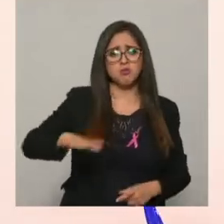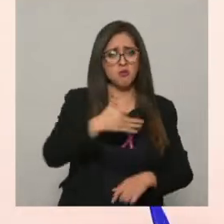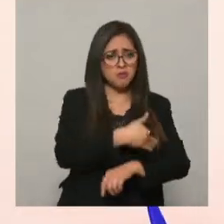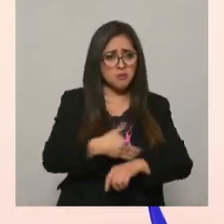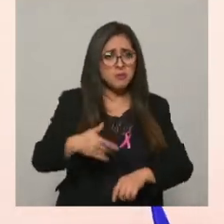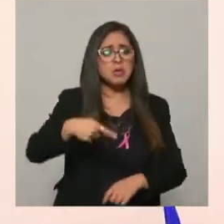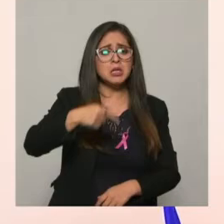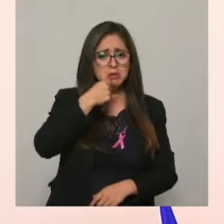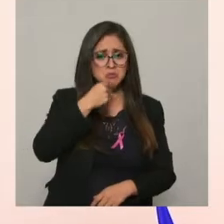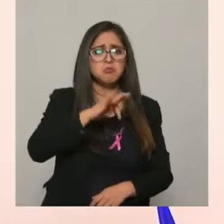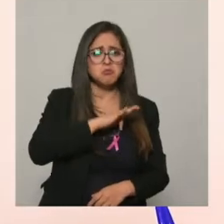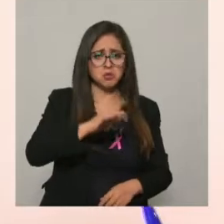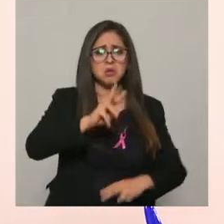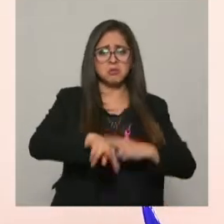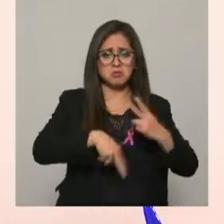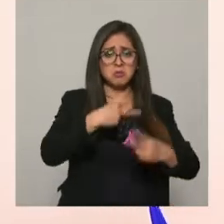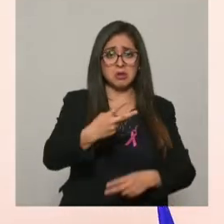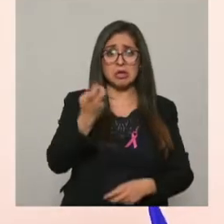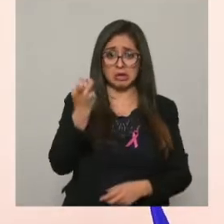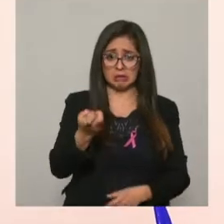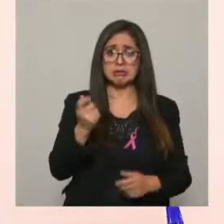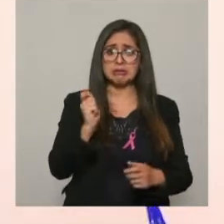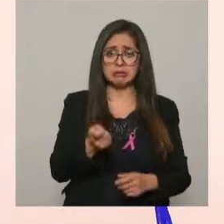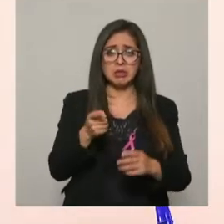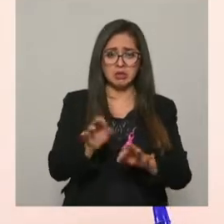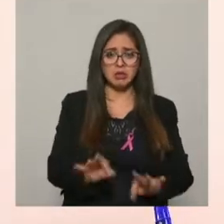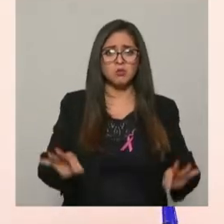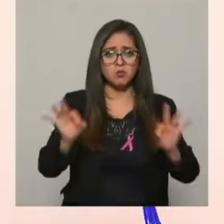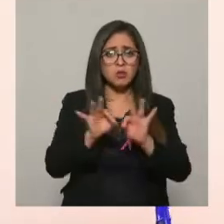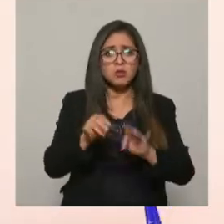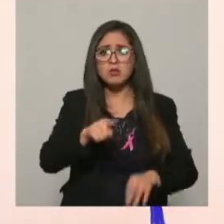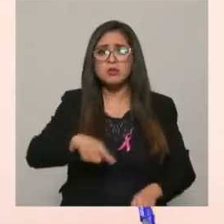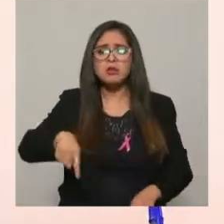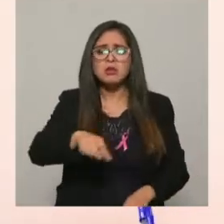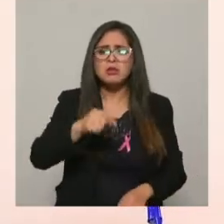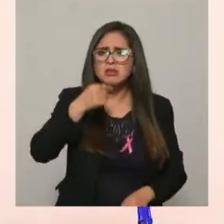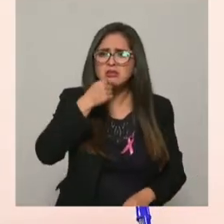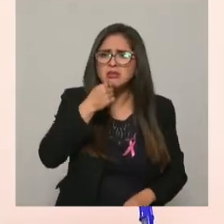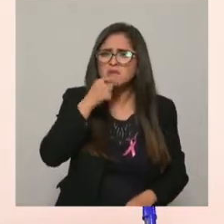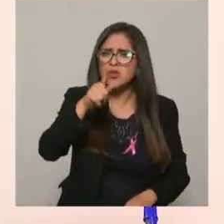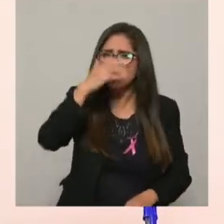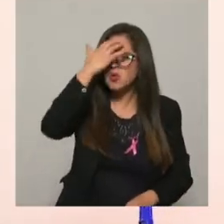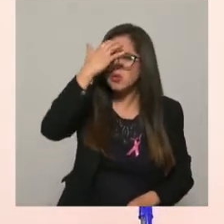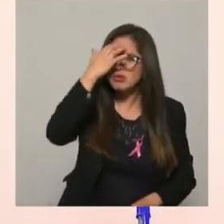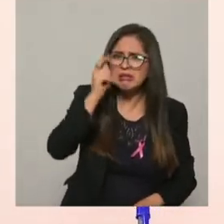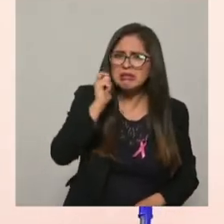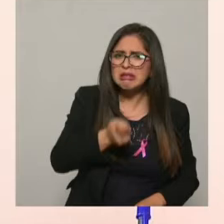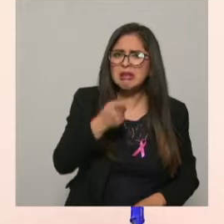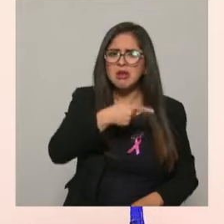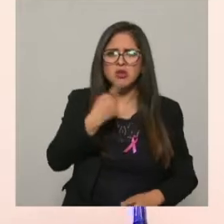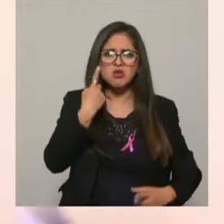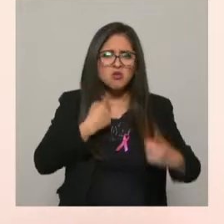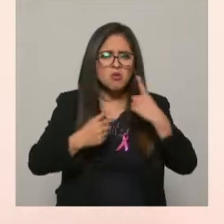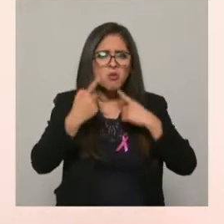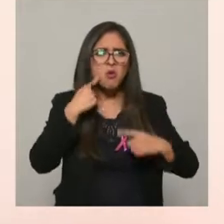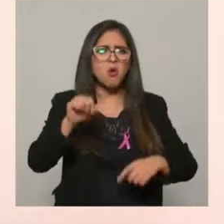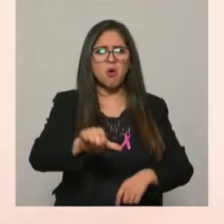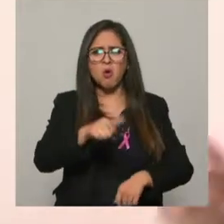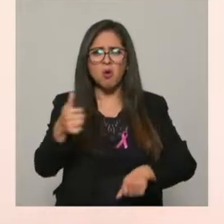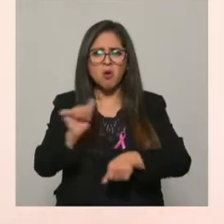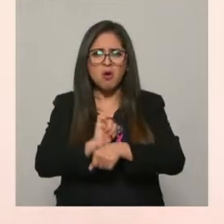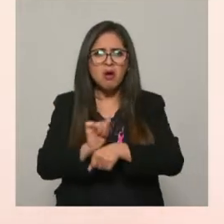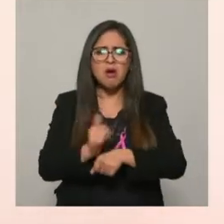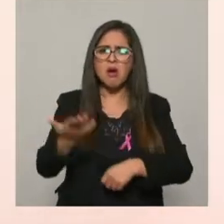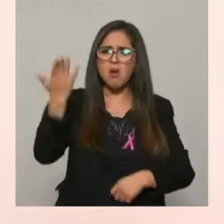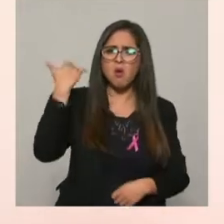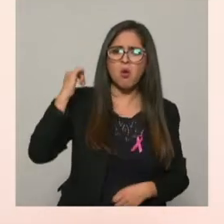pueden asistir, que esa es una parte importante porque para ellos el conocer La Llorona, el conocer otro tipo de personajes que existieron en